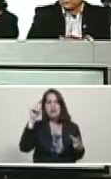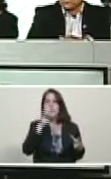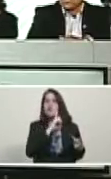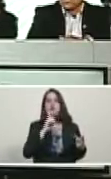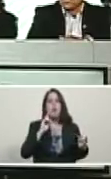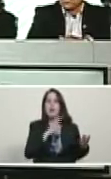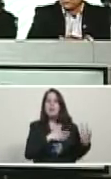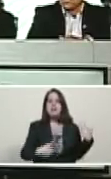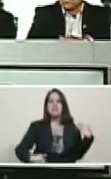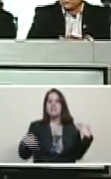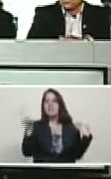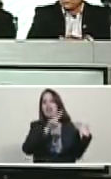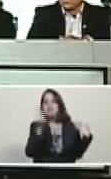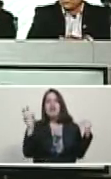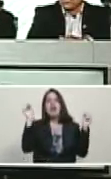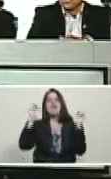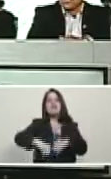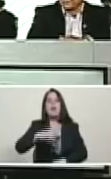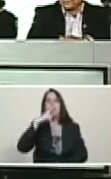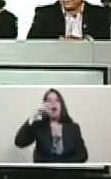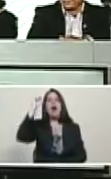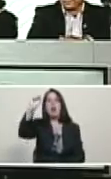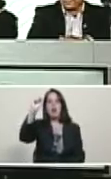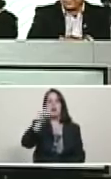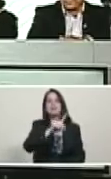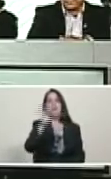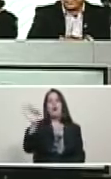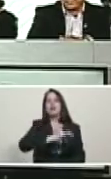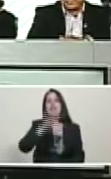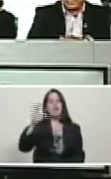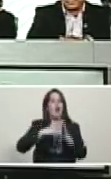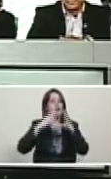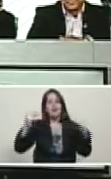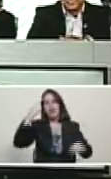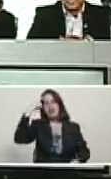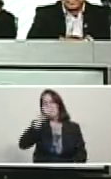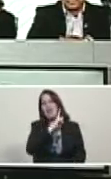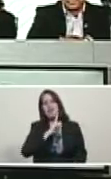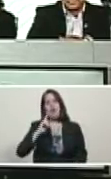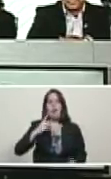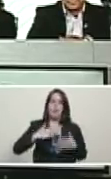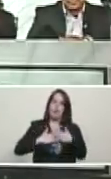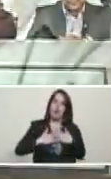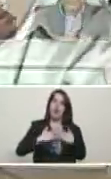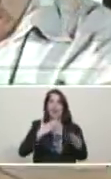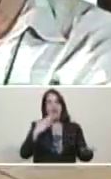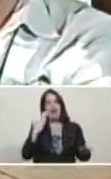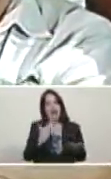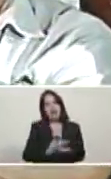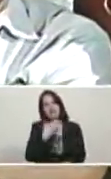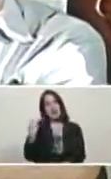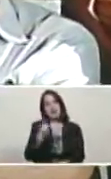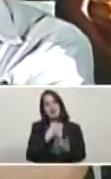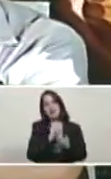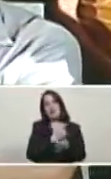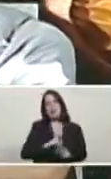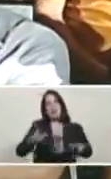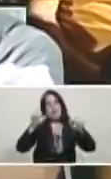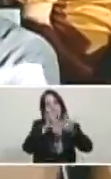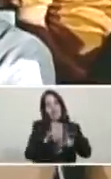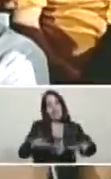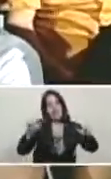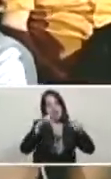venezuela maduro 100% todos sabían mi nombre gracias a esa juventud que me quiere tanto